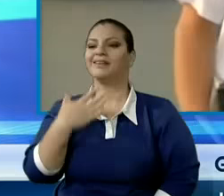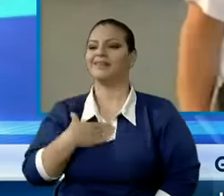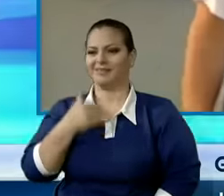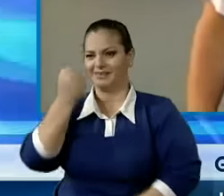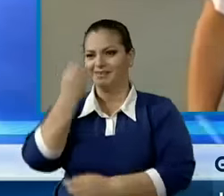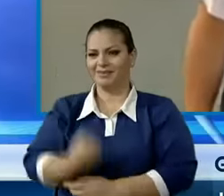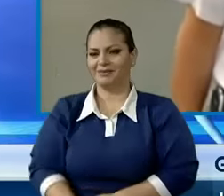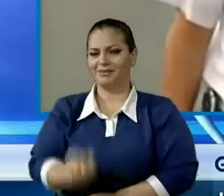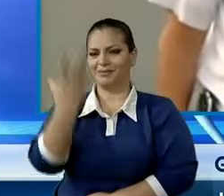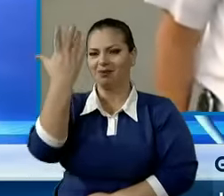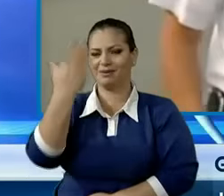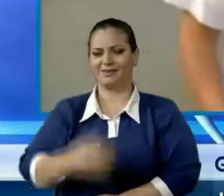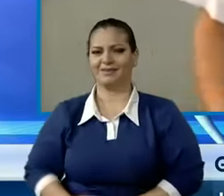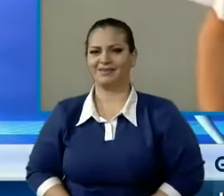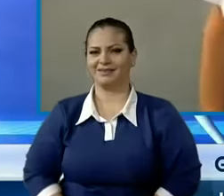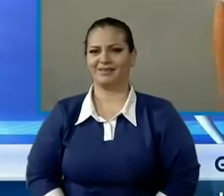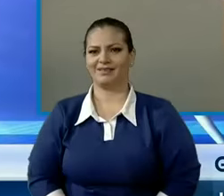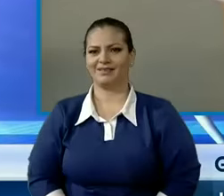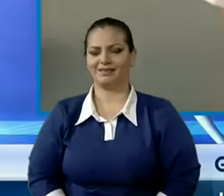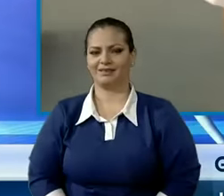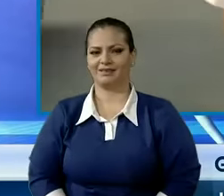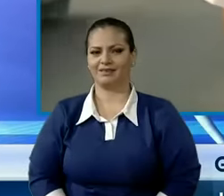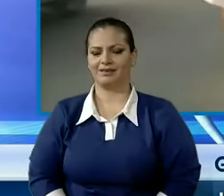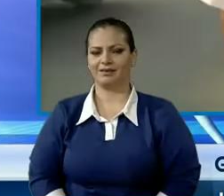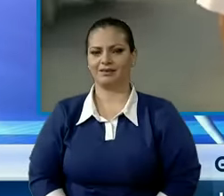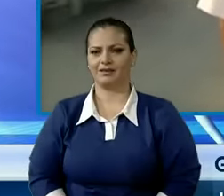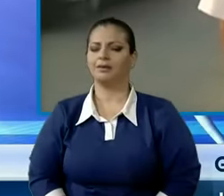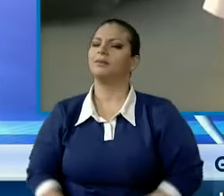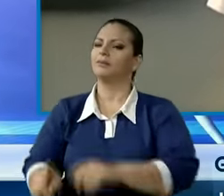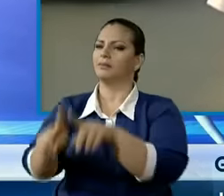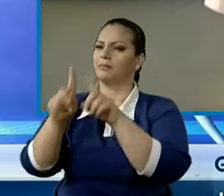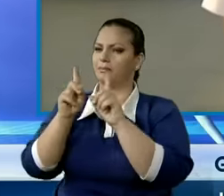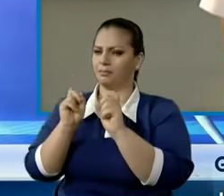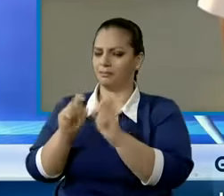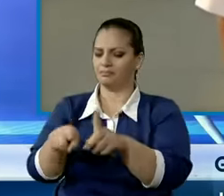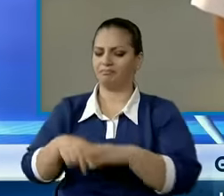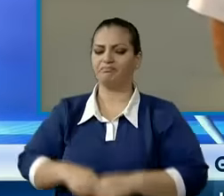gusto saludarlo, general. Qué gusto. Buenos días. General, hay un problema